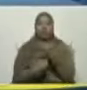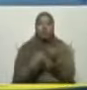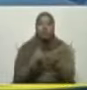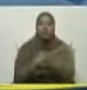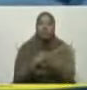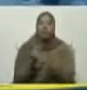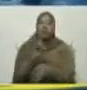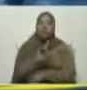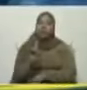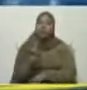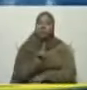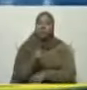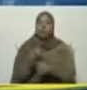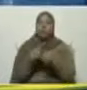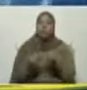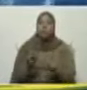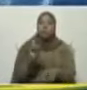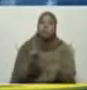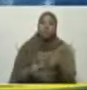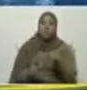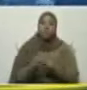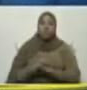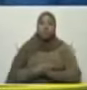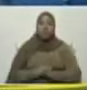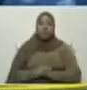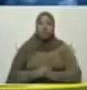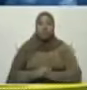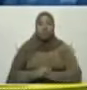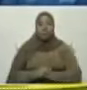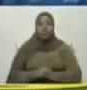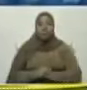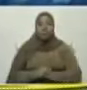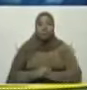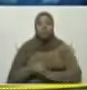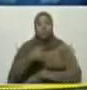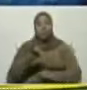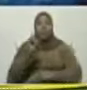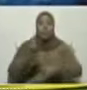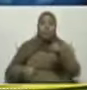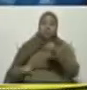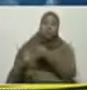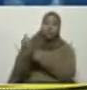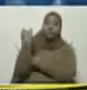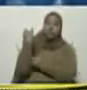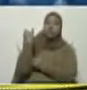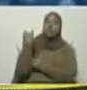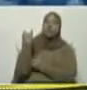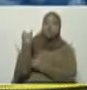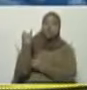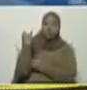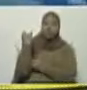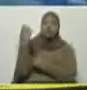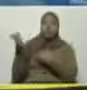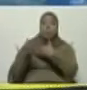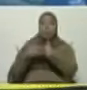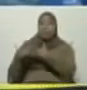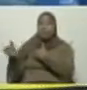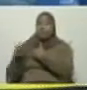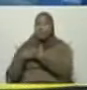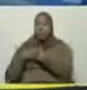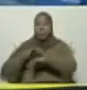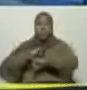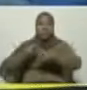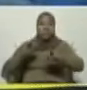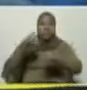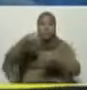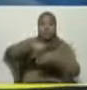tranca Pero hay sectores que están ya diciendo que va a haber fraude que están ya pensando en sembrar la violencia el